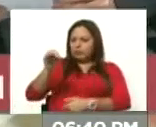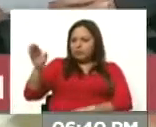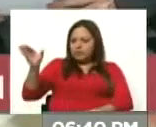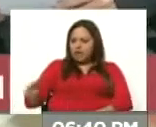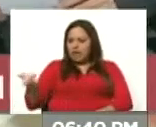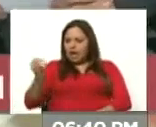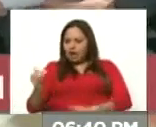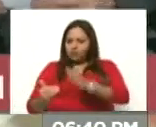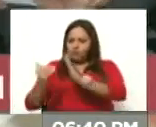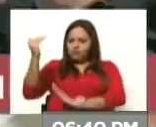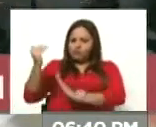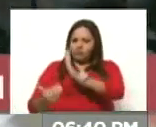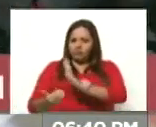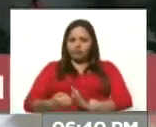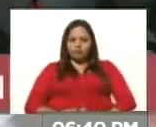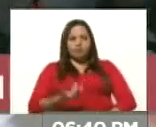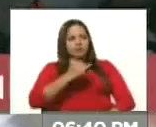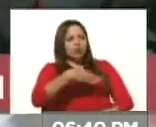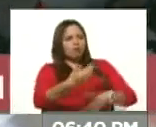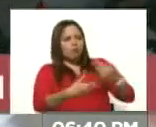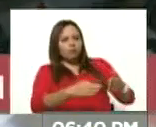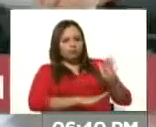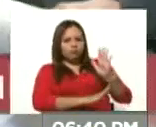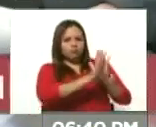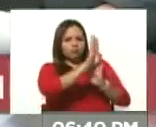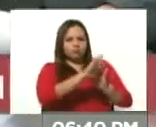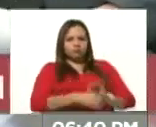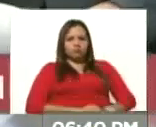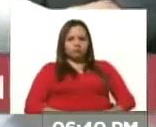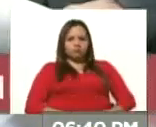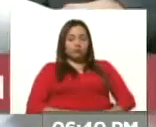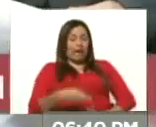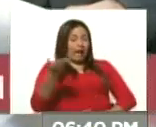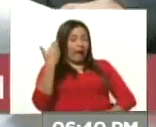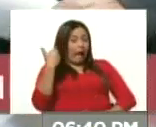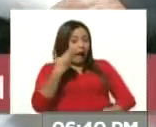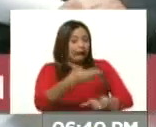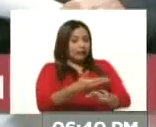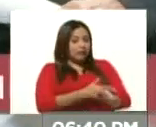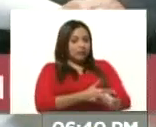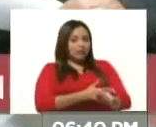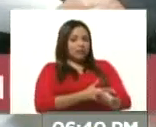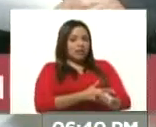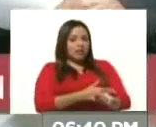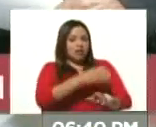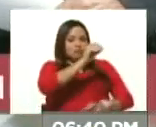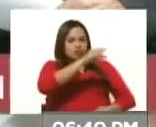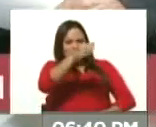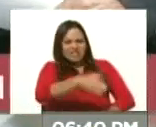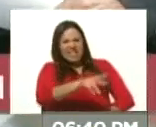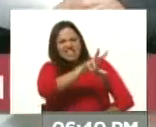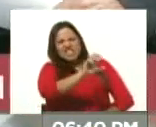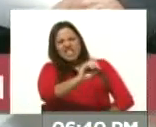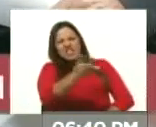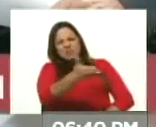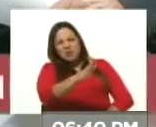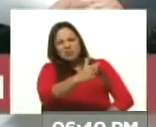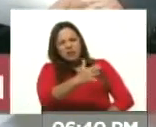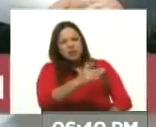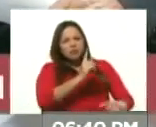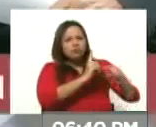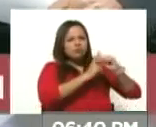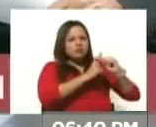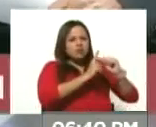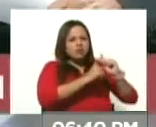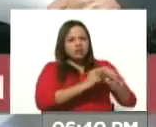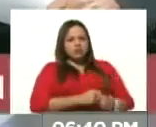subido nos ha venido incrementando fuerza hoy venimos el porcentaje de alrededor del 30 por ciento de valoración positiva